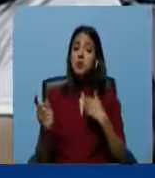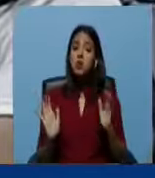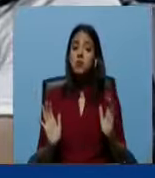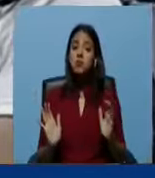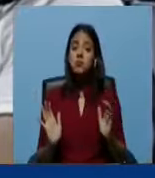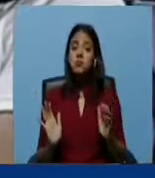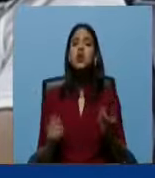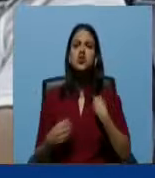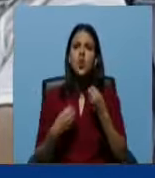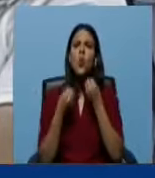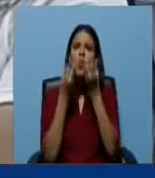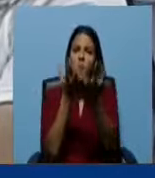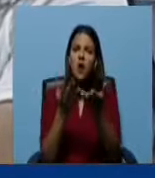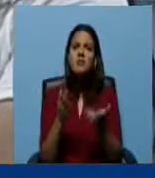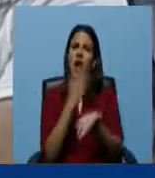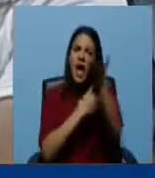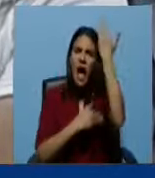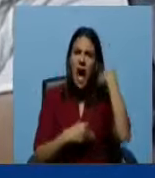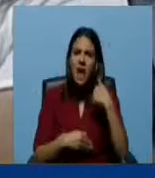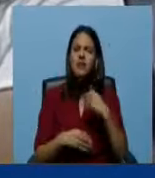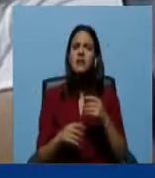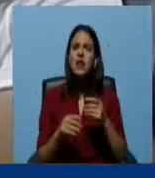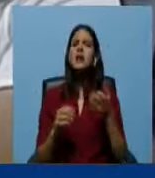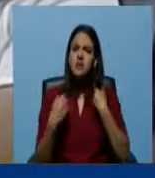Yo le he contado a Cilia, públicamente, ¿verdad?